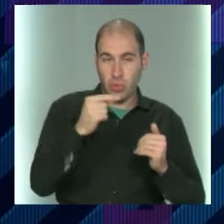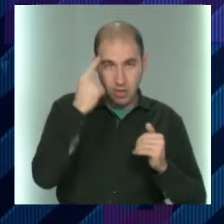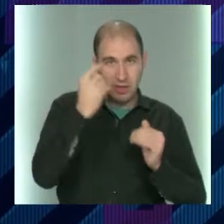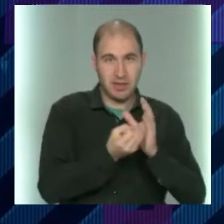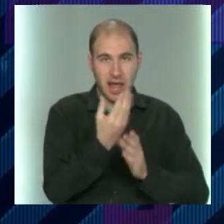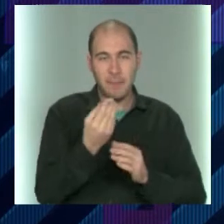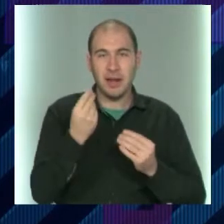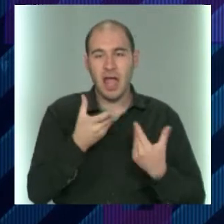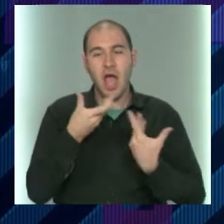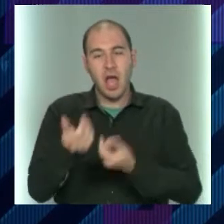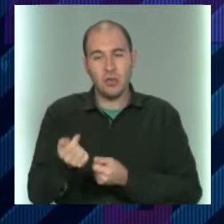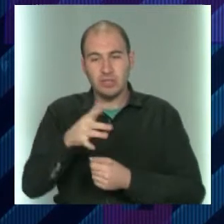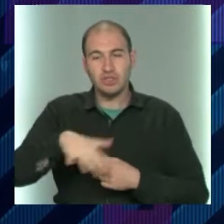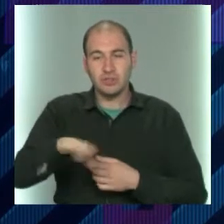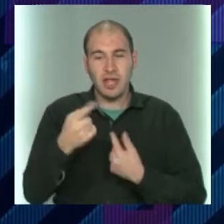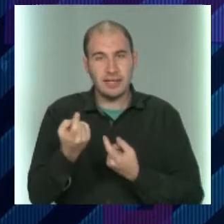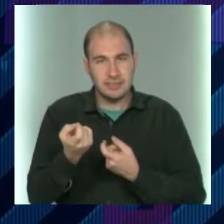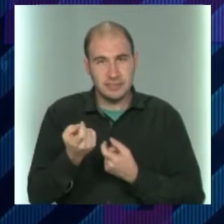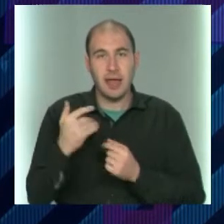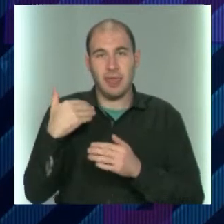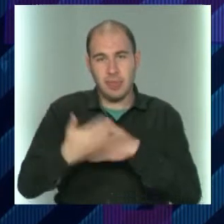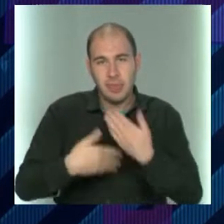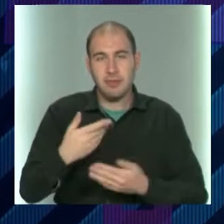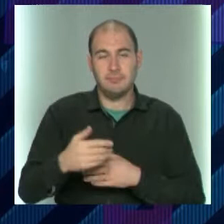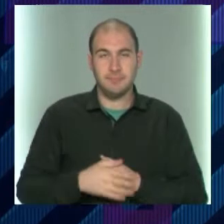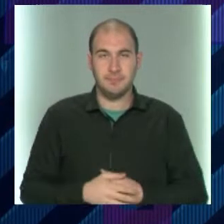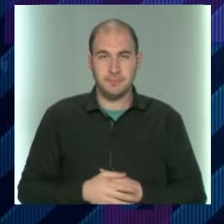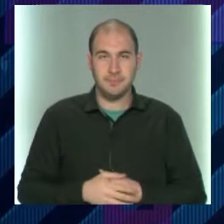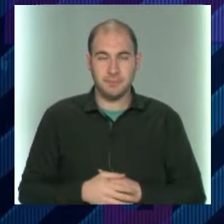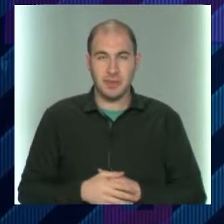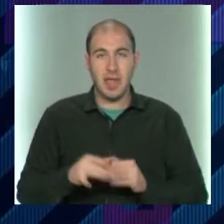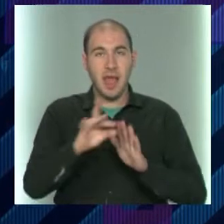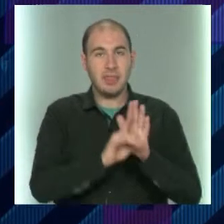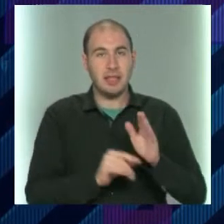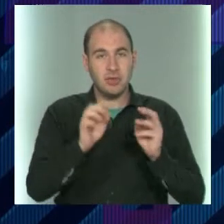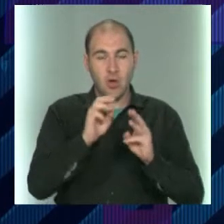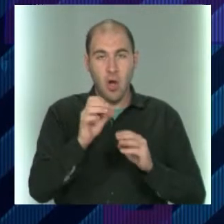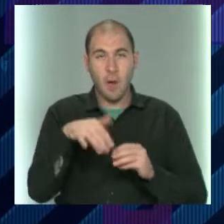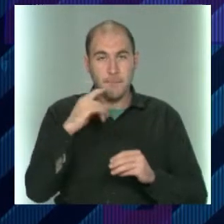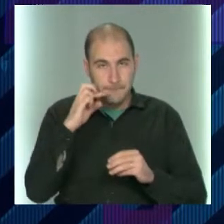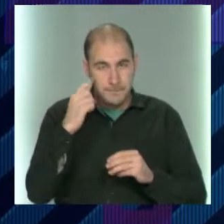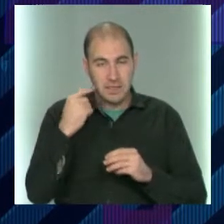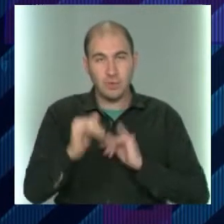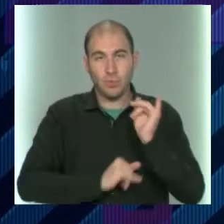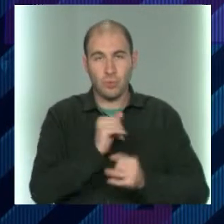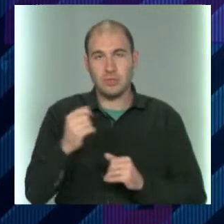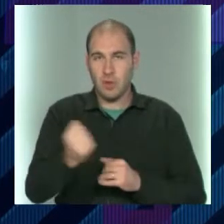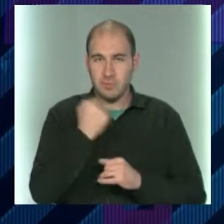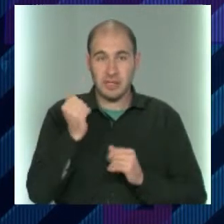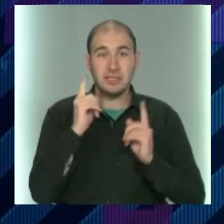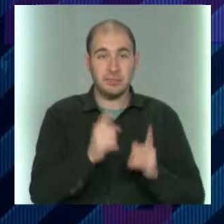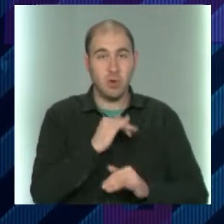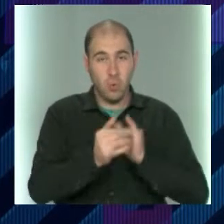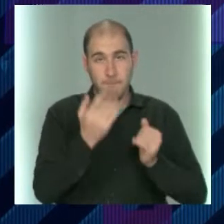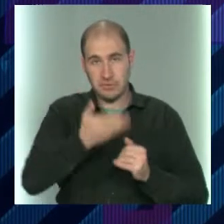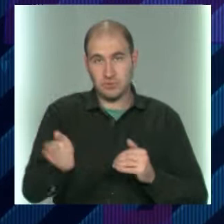para satisfacer las necesidades de la sociedad a medida que evolucionan. En estos datos de la OMPI vamos a destacar algo importante, Fer, y también les vamos a